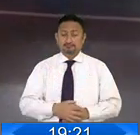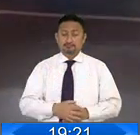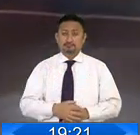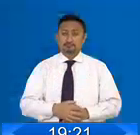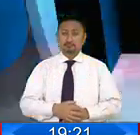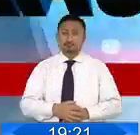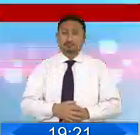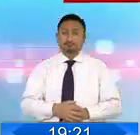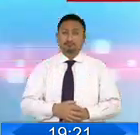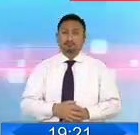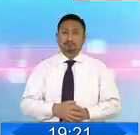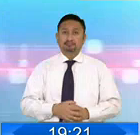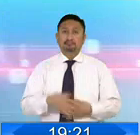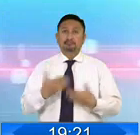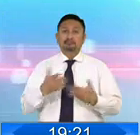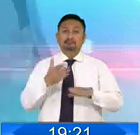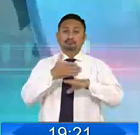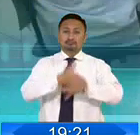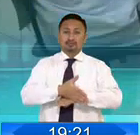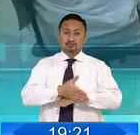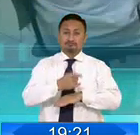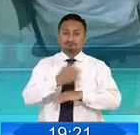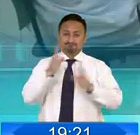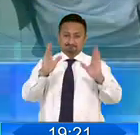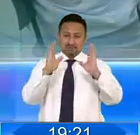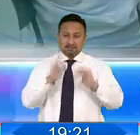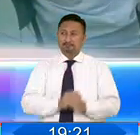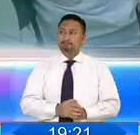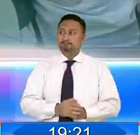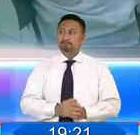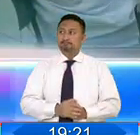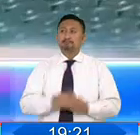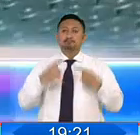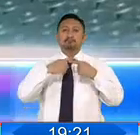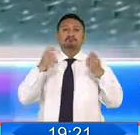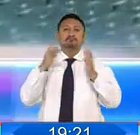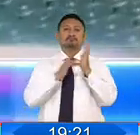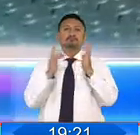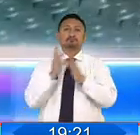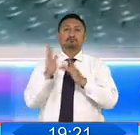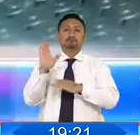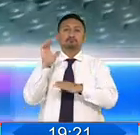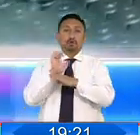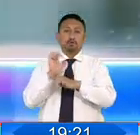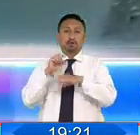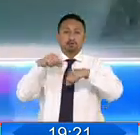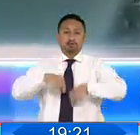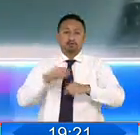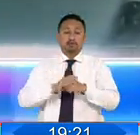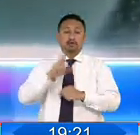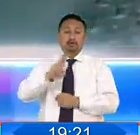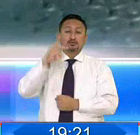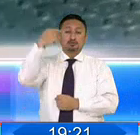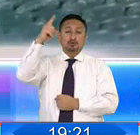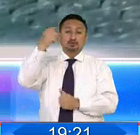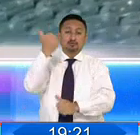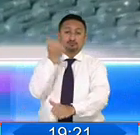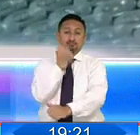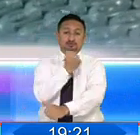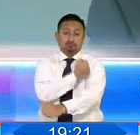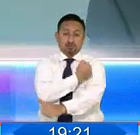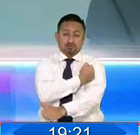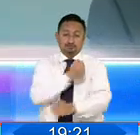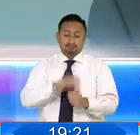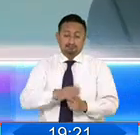Jaramillo. Más adelante, atención, entre marzo y abril, Ecuador recibirá 2 millones de vacunas